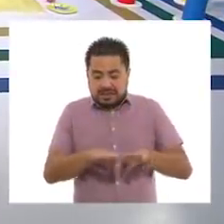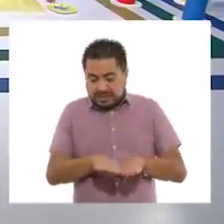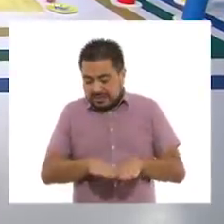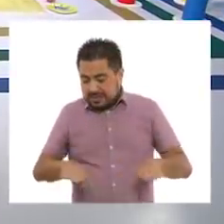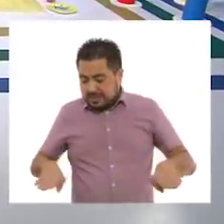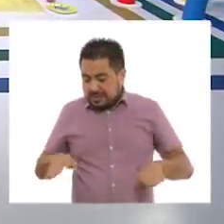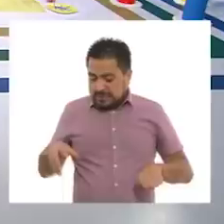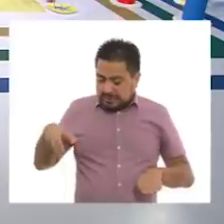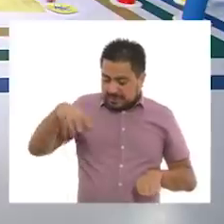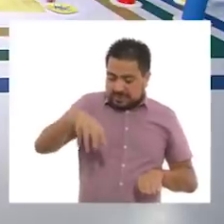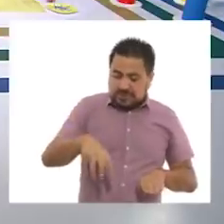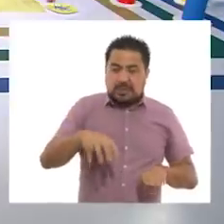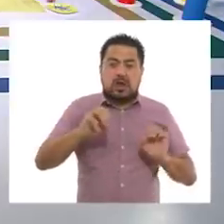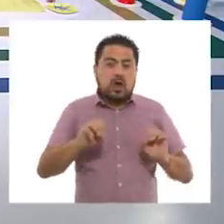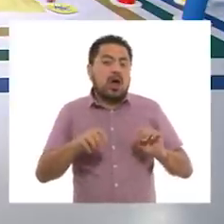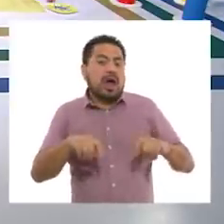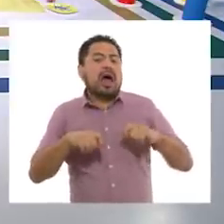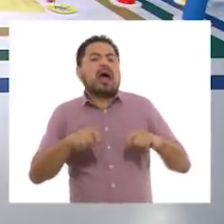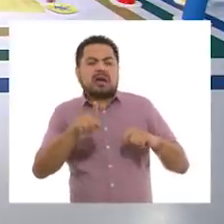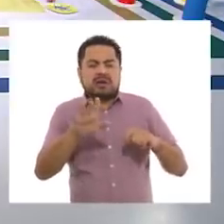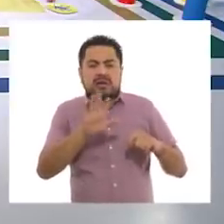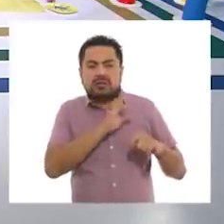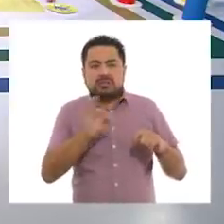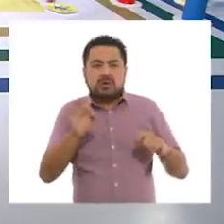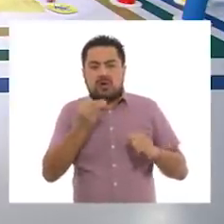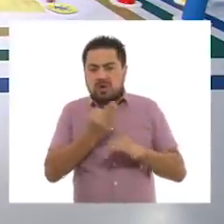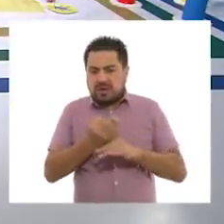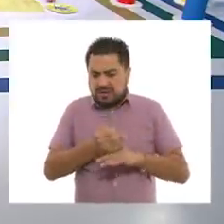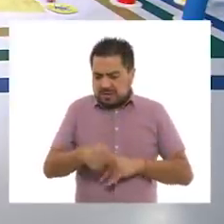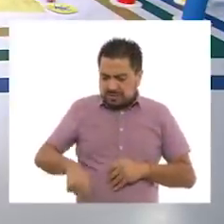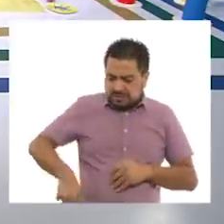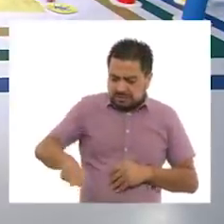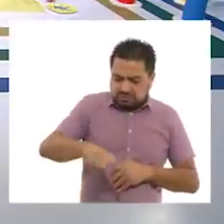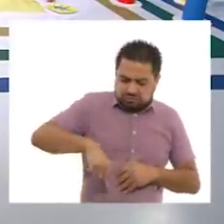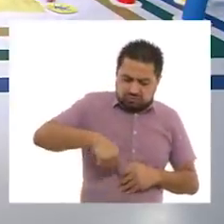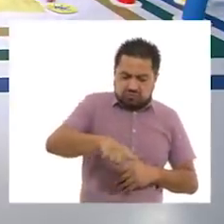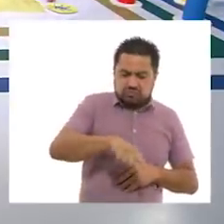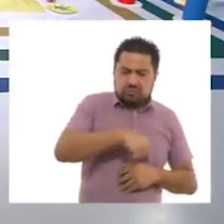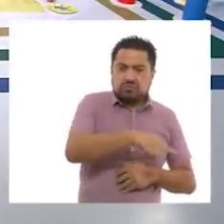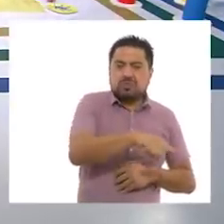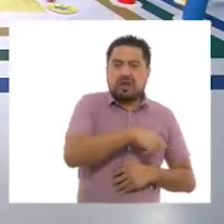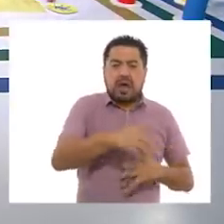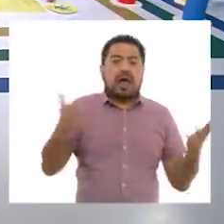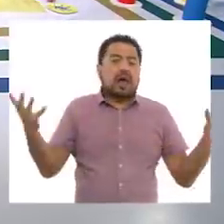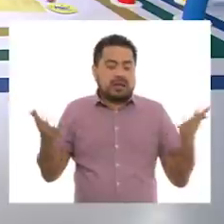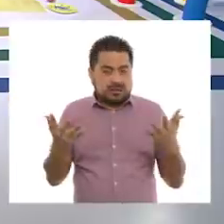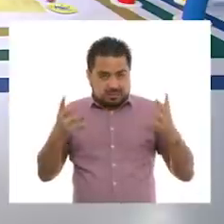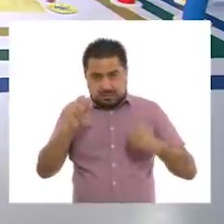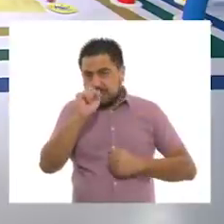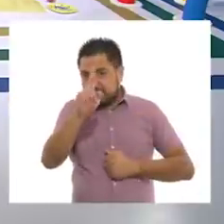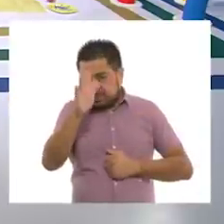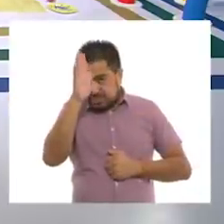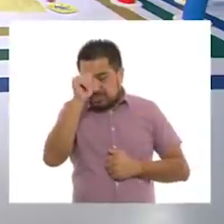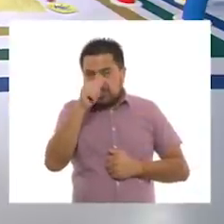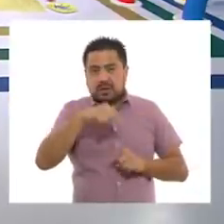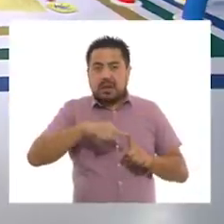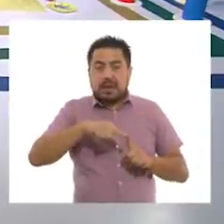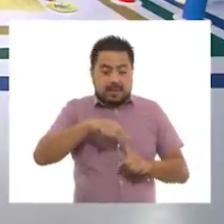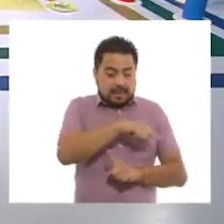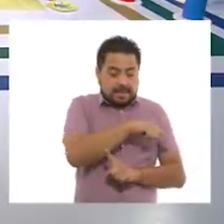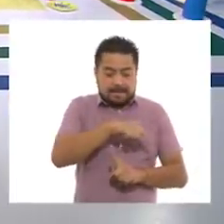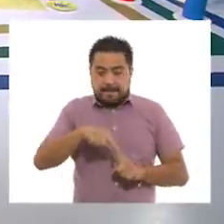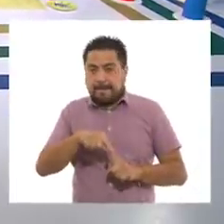sobre tu cartón y lo vas a desplazar haciendo el recorrido otra vez. Ajá. Vas y regresas.